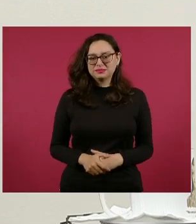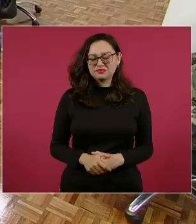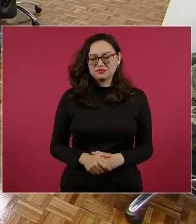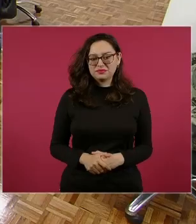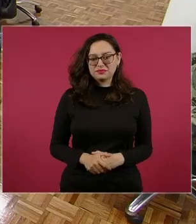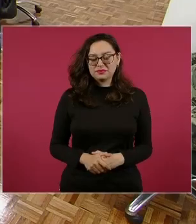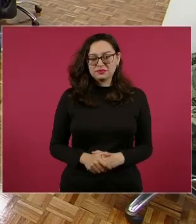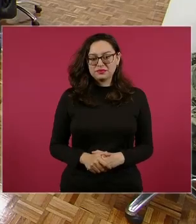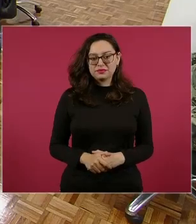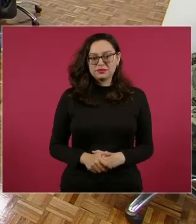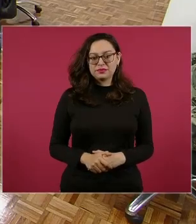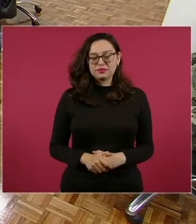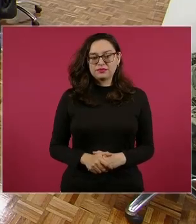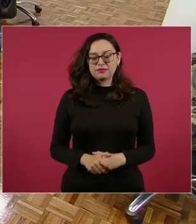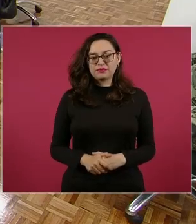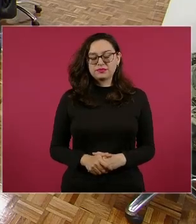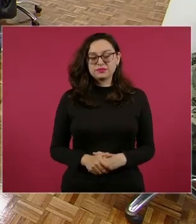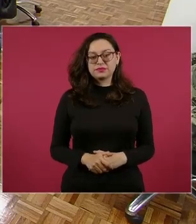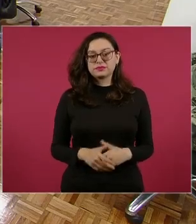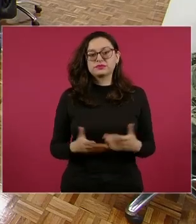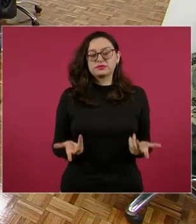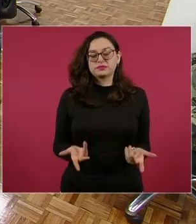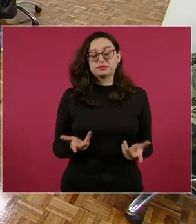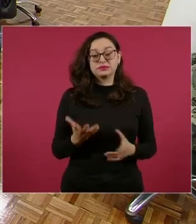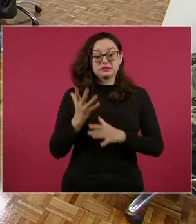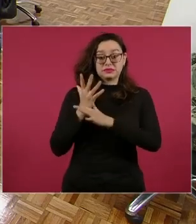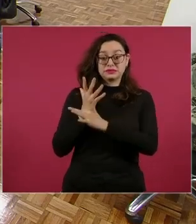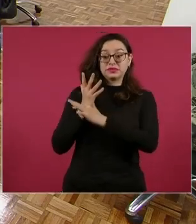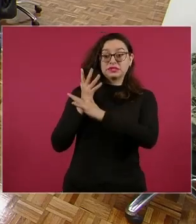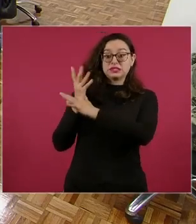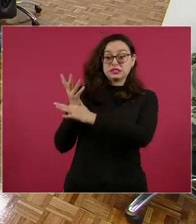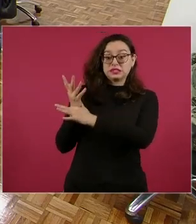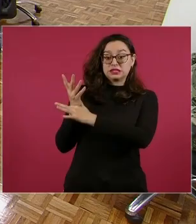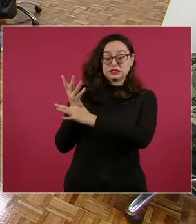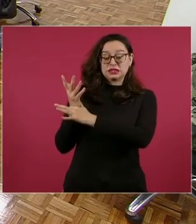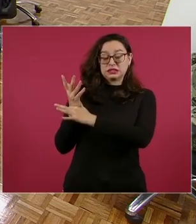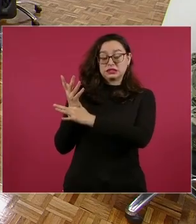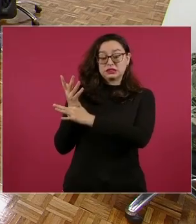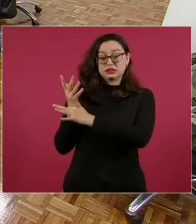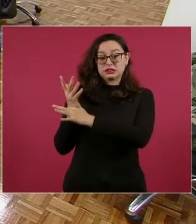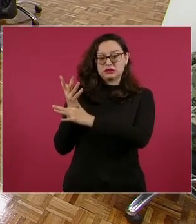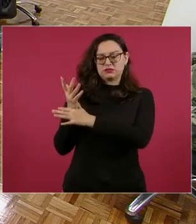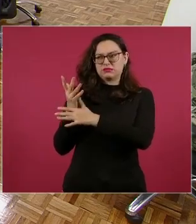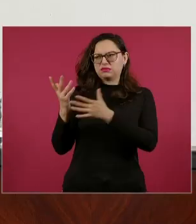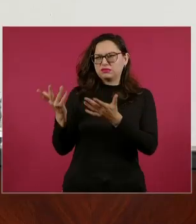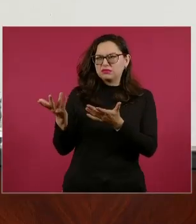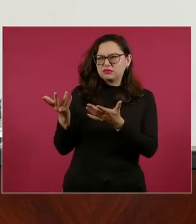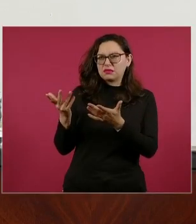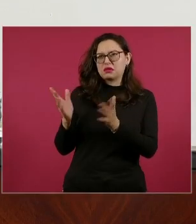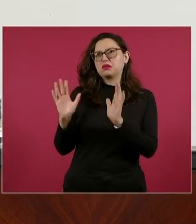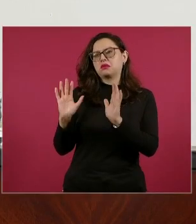porque se habla de que lo protegen, y eso deben ellos de aclararlo,